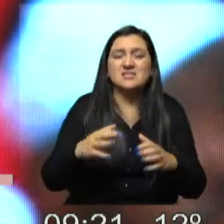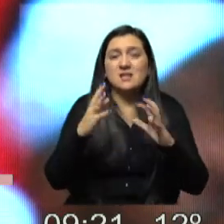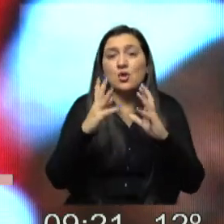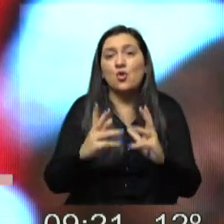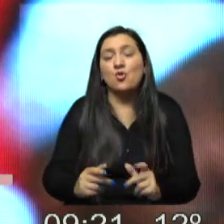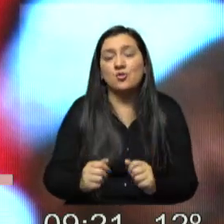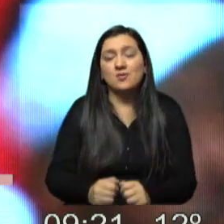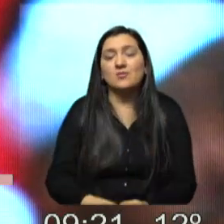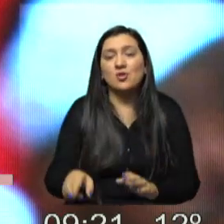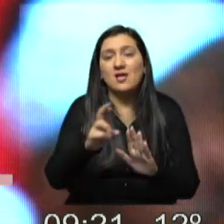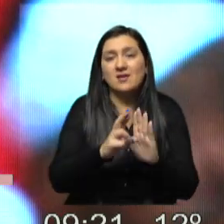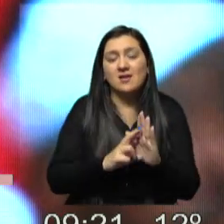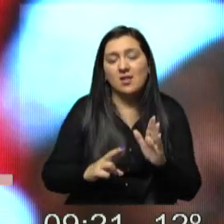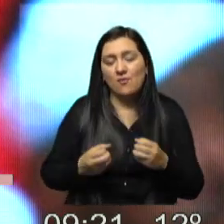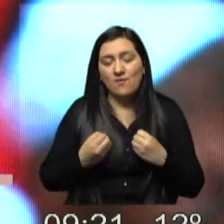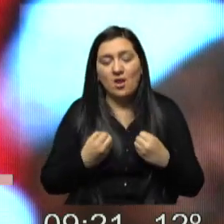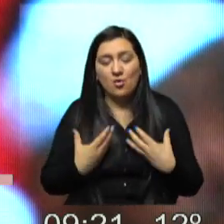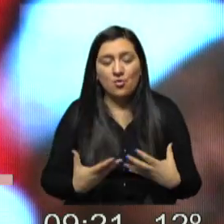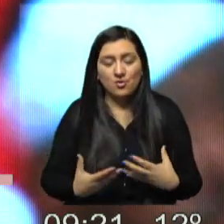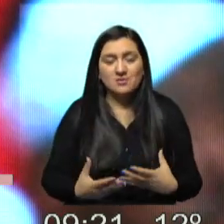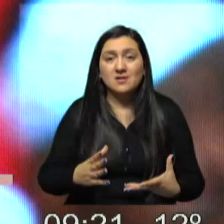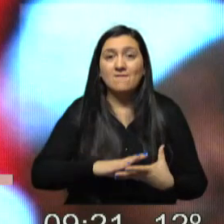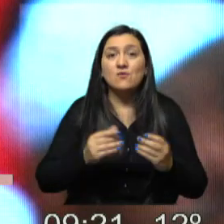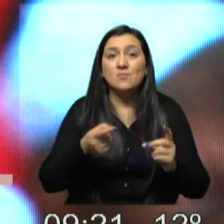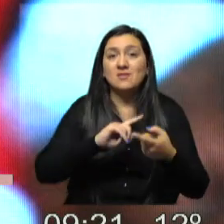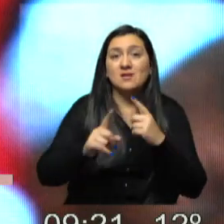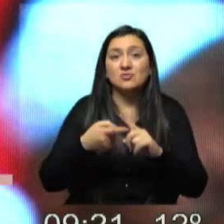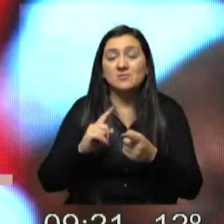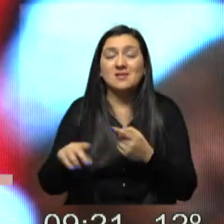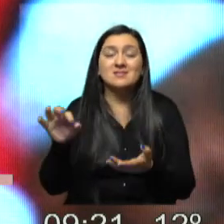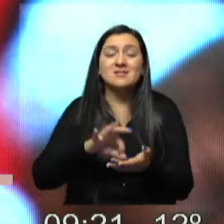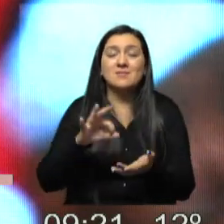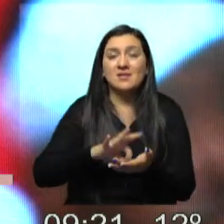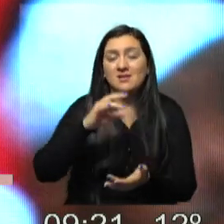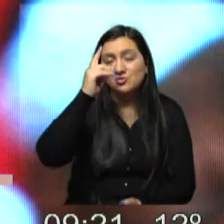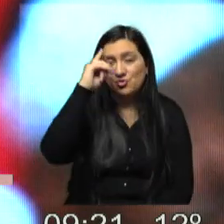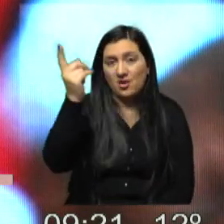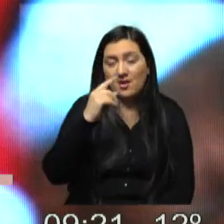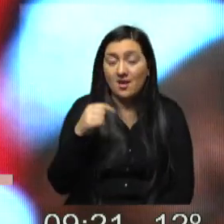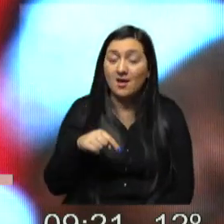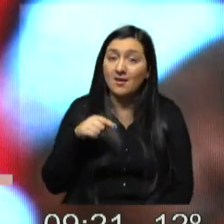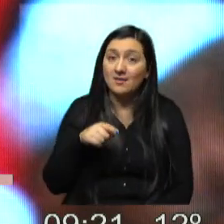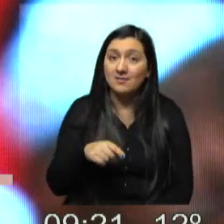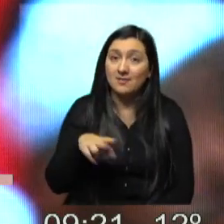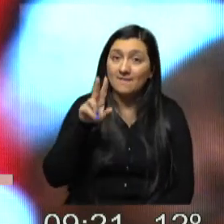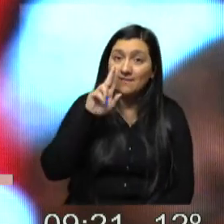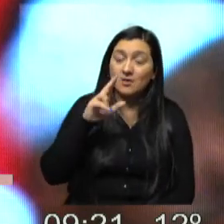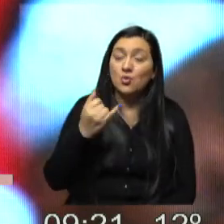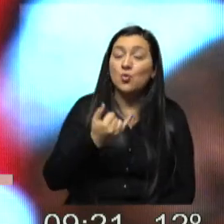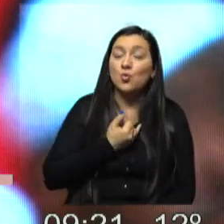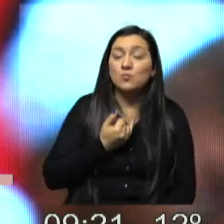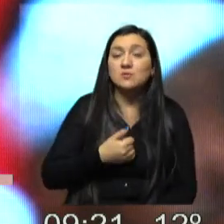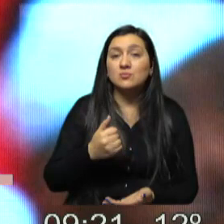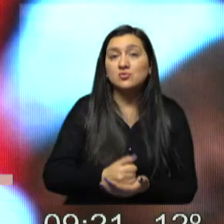términos de las reglas, de los valores, de las formas de relacionamiento en el sistema internacional. Allí hay que ver cómo se